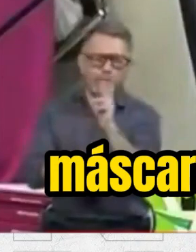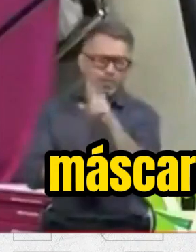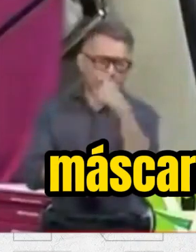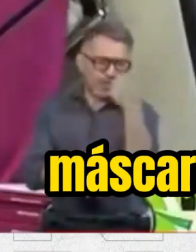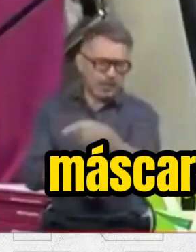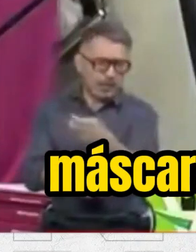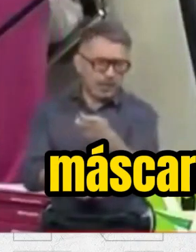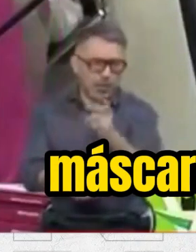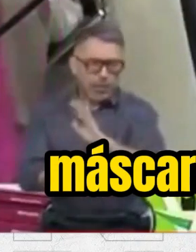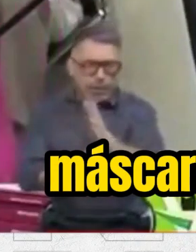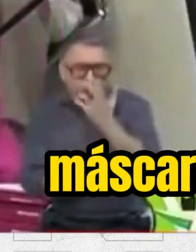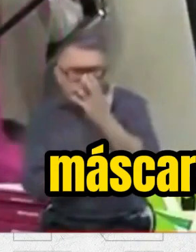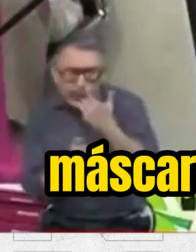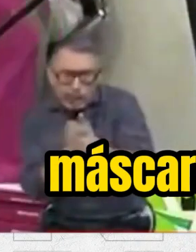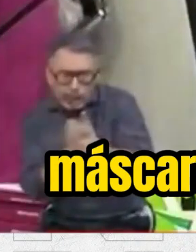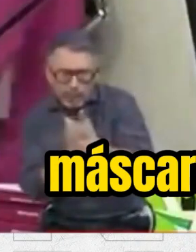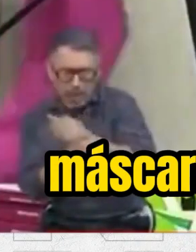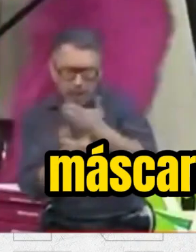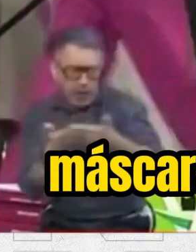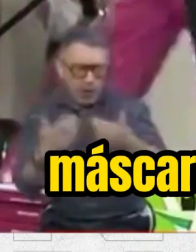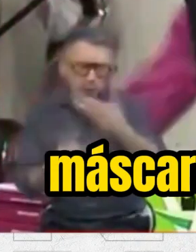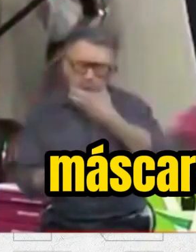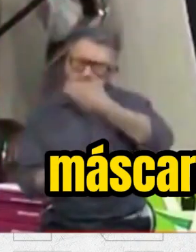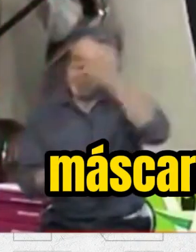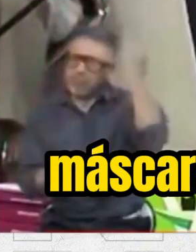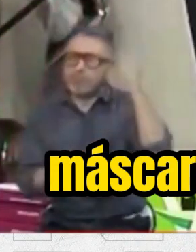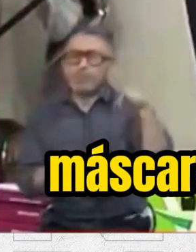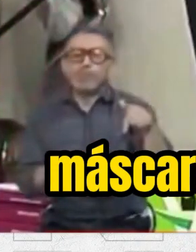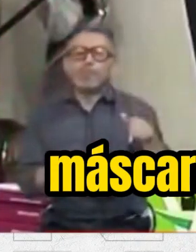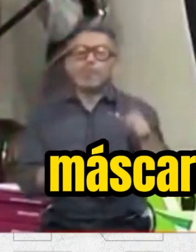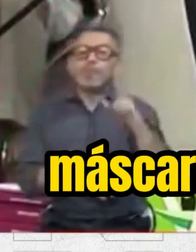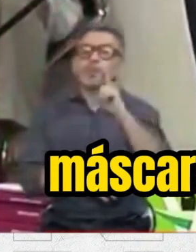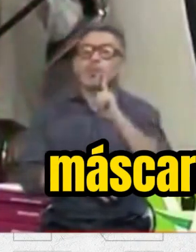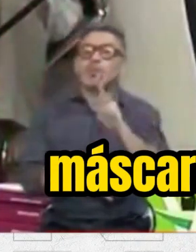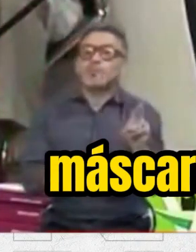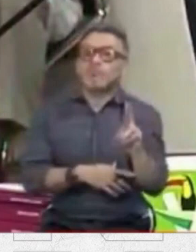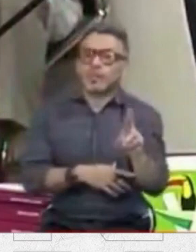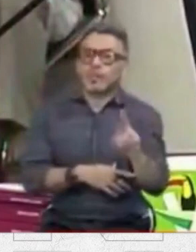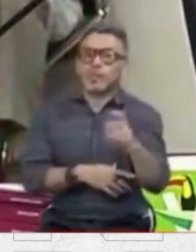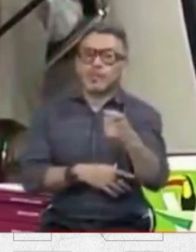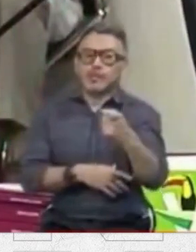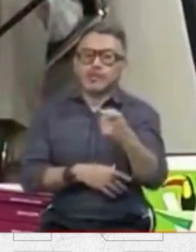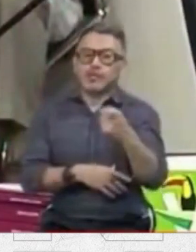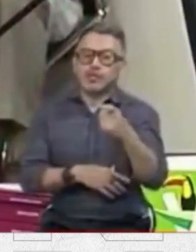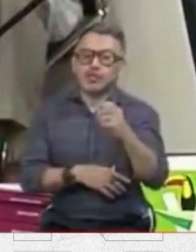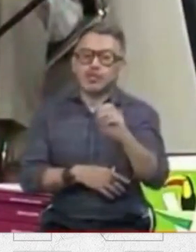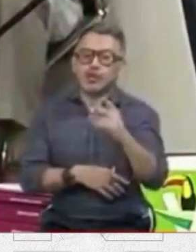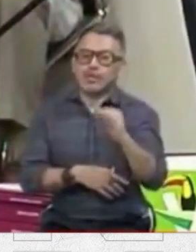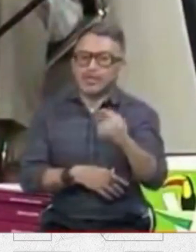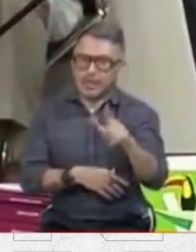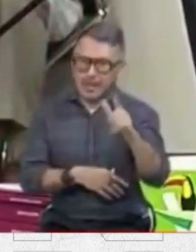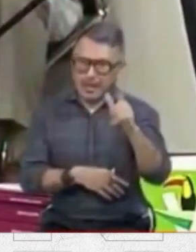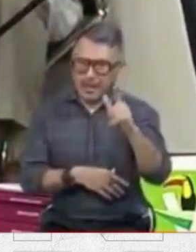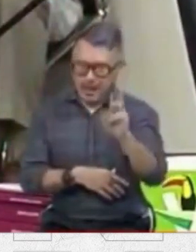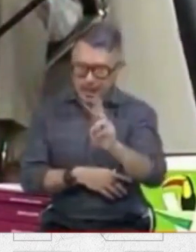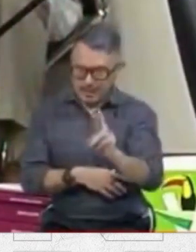máscaras encabezará sochil Gálvez y Santiago tahuada esta marcha